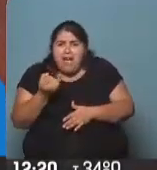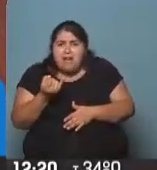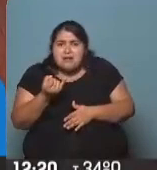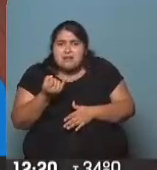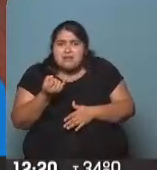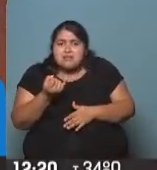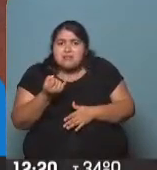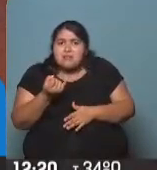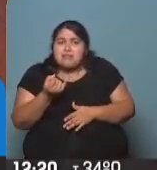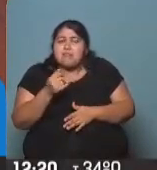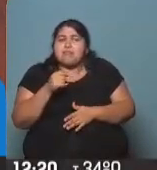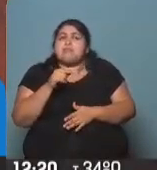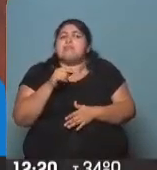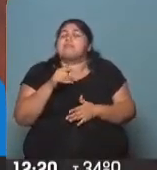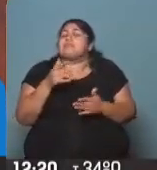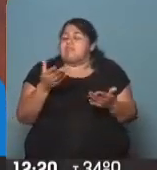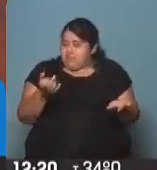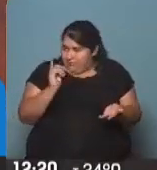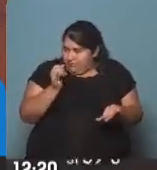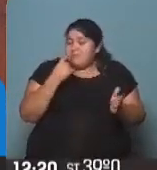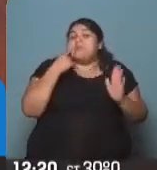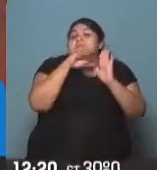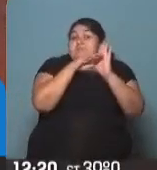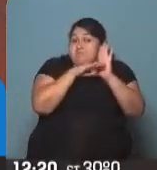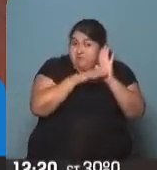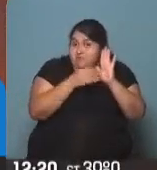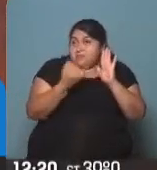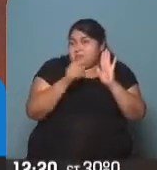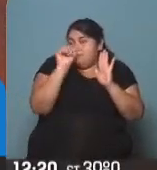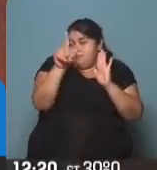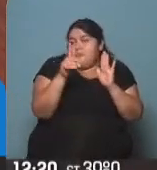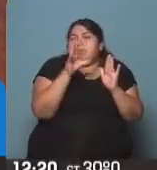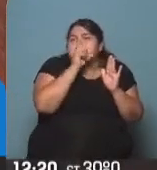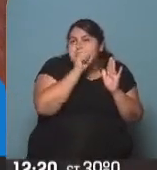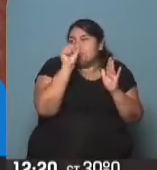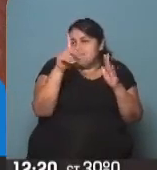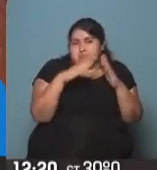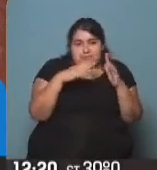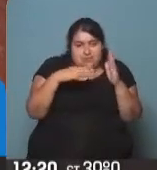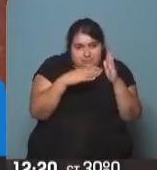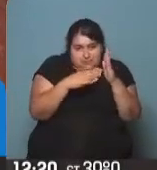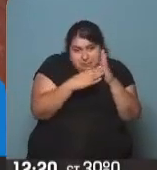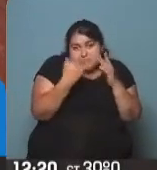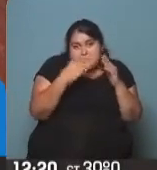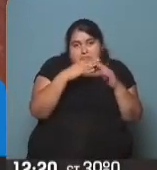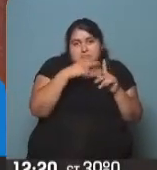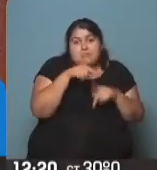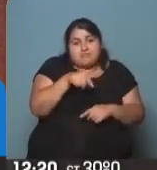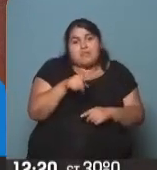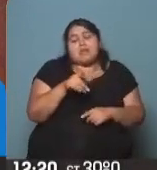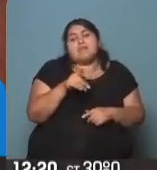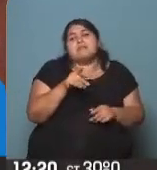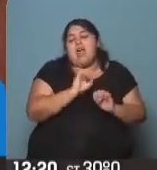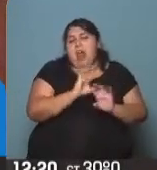desordenados? Son protocolos que, como muchos que tiene el Vaticano, son secretos. He ahí uno de los graves problemas que hay hoy, que